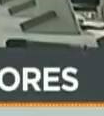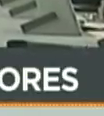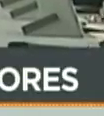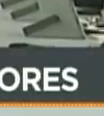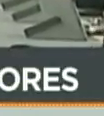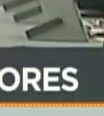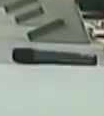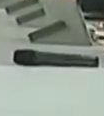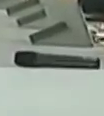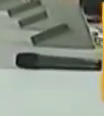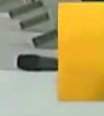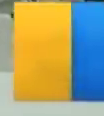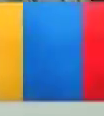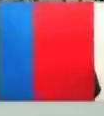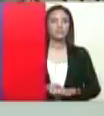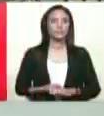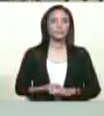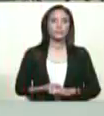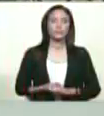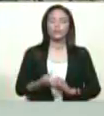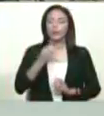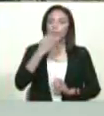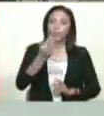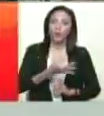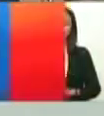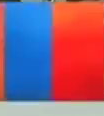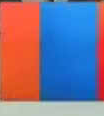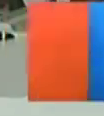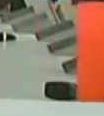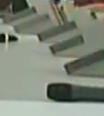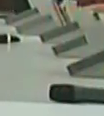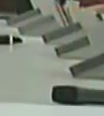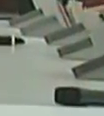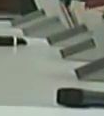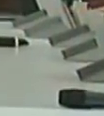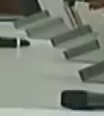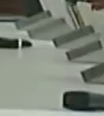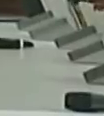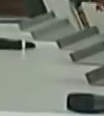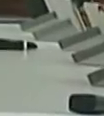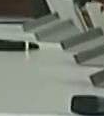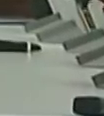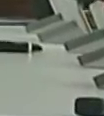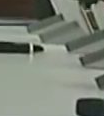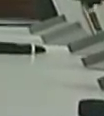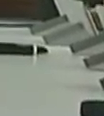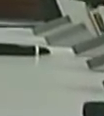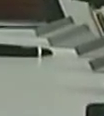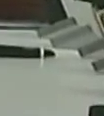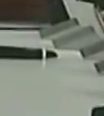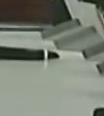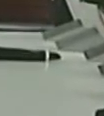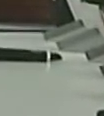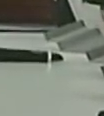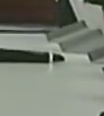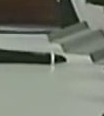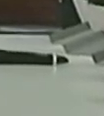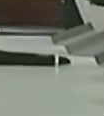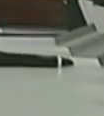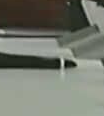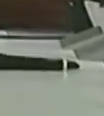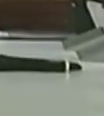en una jornada de trabajo gobernadores bolivarianos gobernadoras